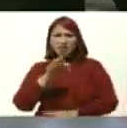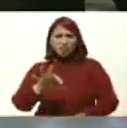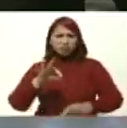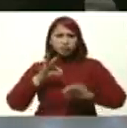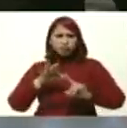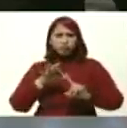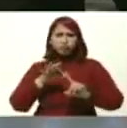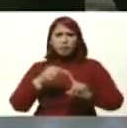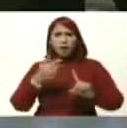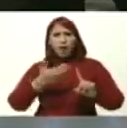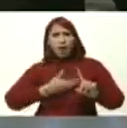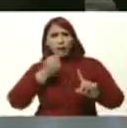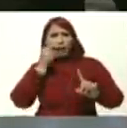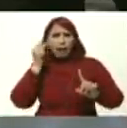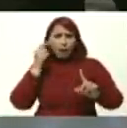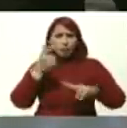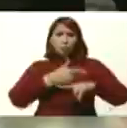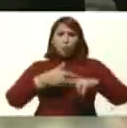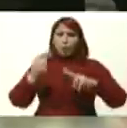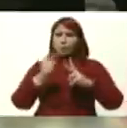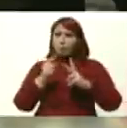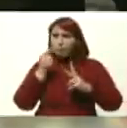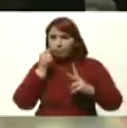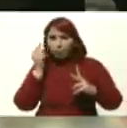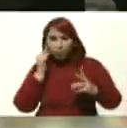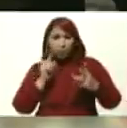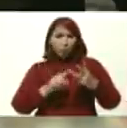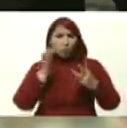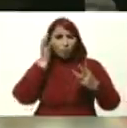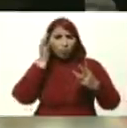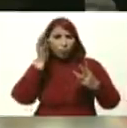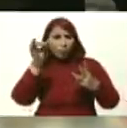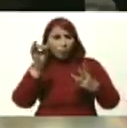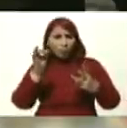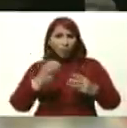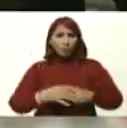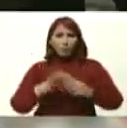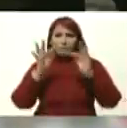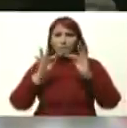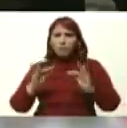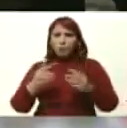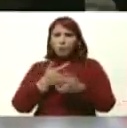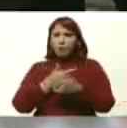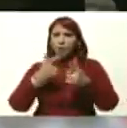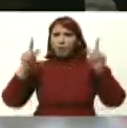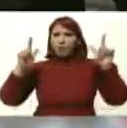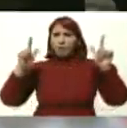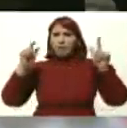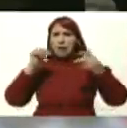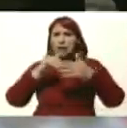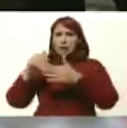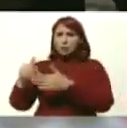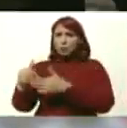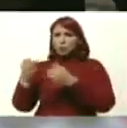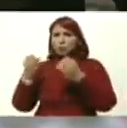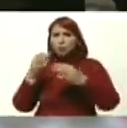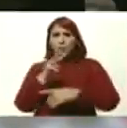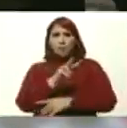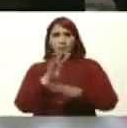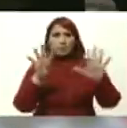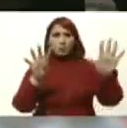su alcaldesa, su gobernador, su gobernadora, sus concejales, de manera libre en la elección número